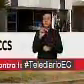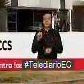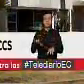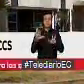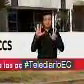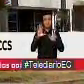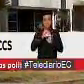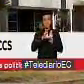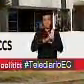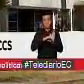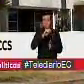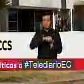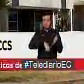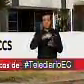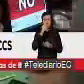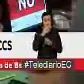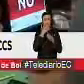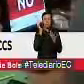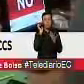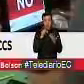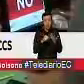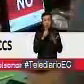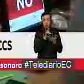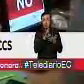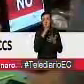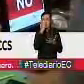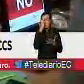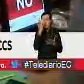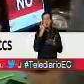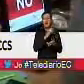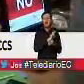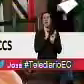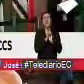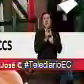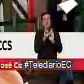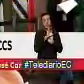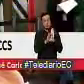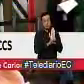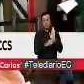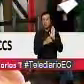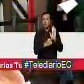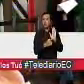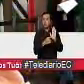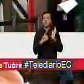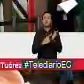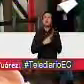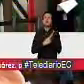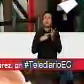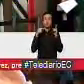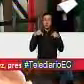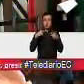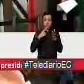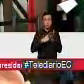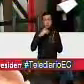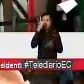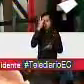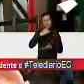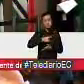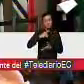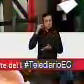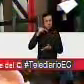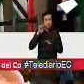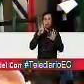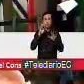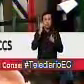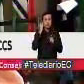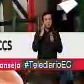Corte Constitucional ya definió que se lo puede eliminar mediante una reforma parcial a la Carta Magna. Pero eso tiene que discutirse acá y tomarse una resolución y en 90